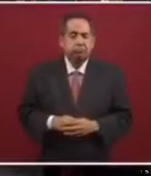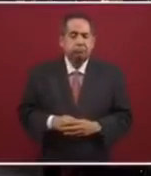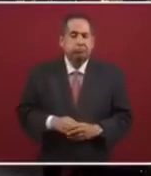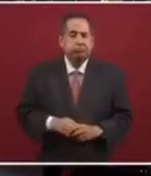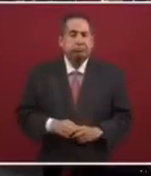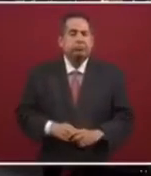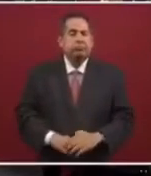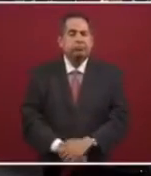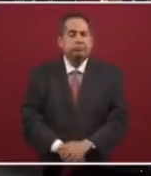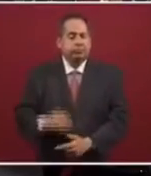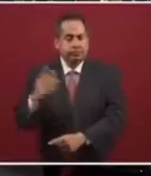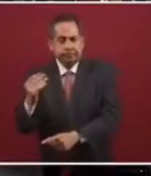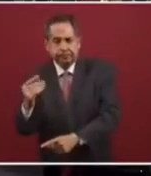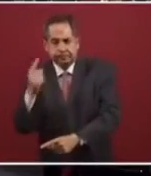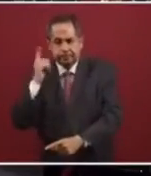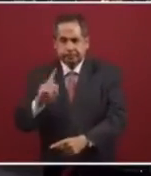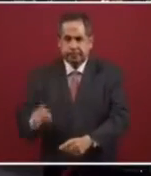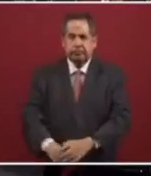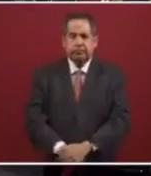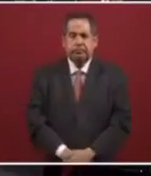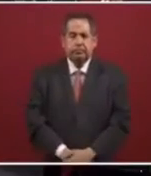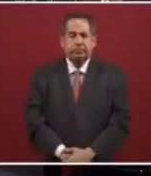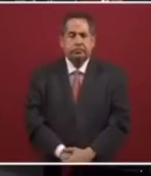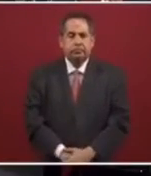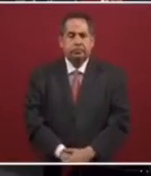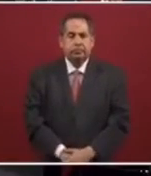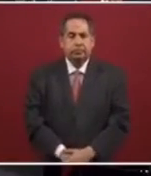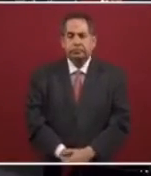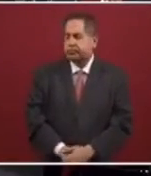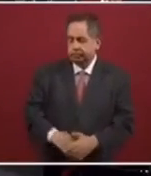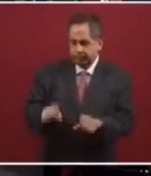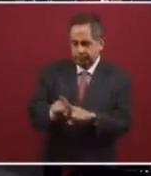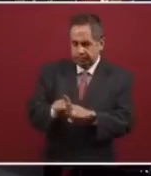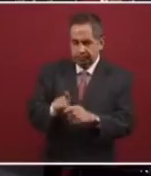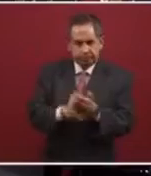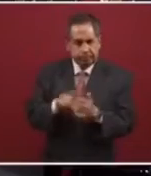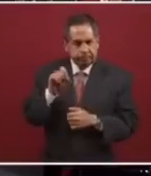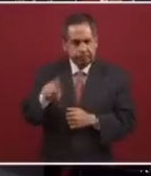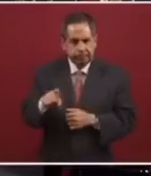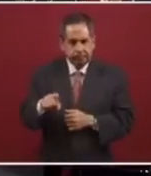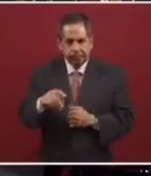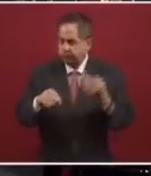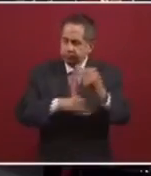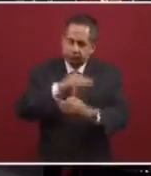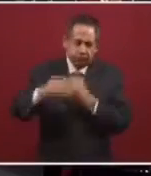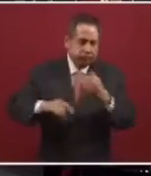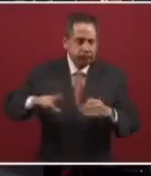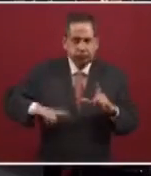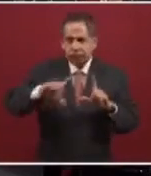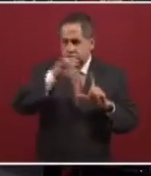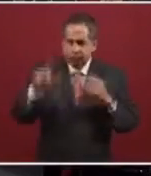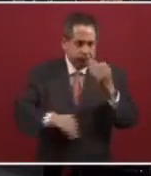reducción en IMER, por ejemplo, en el caso de IMER, ¿han habido despidos, presidente? Lo mismo en el caso, en todo el gobierno.